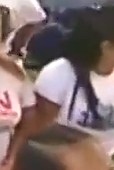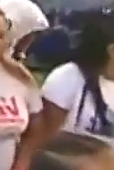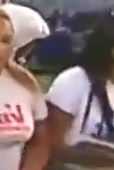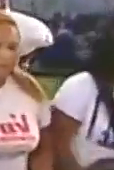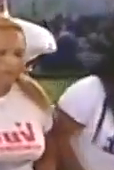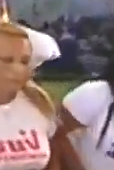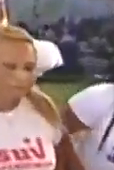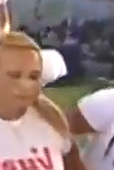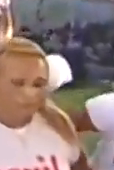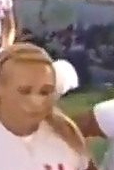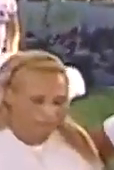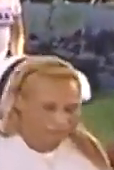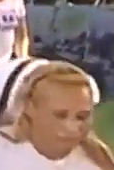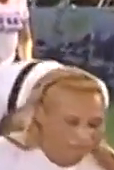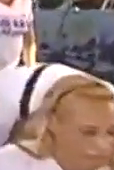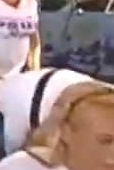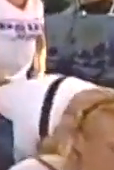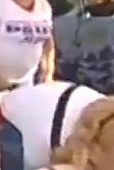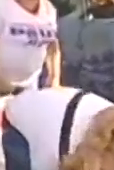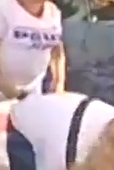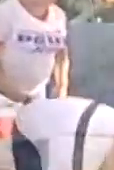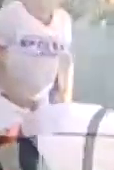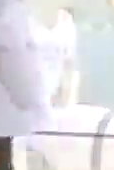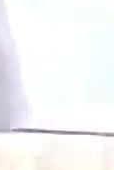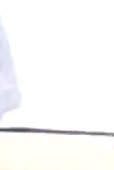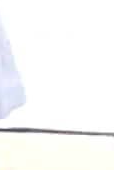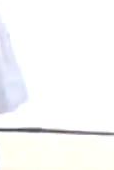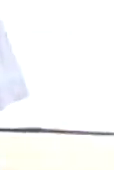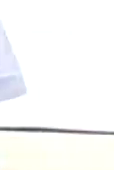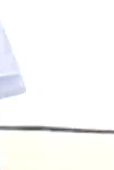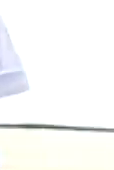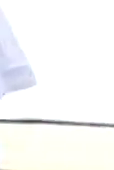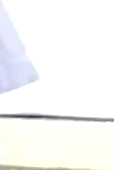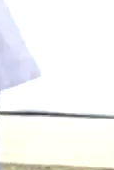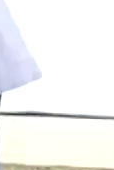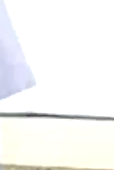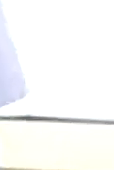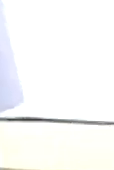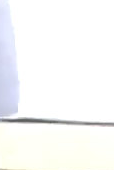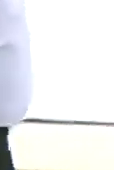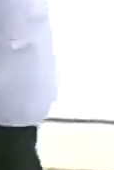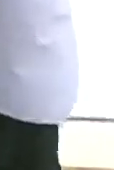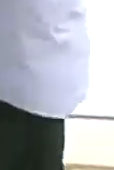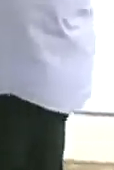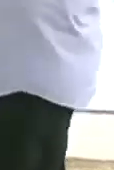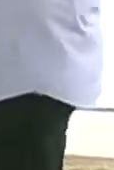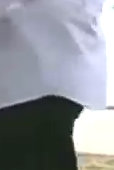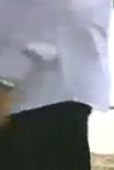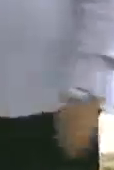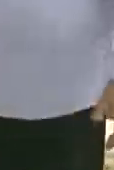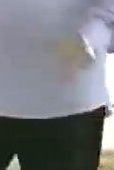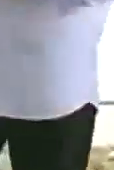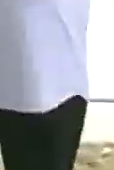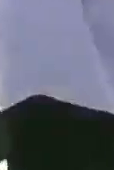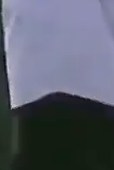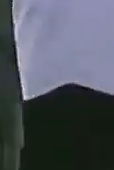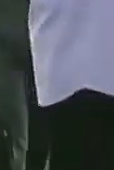el presidente Nicolás Maduro Moros comparte con la cantante del